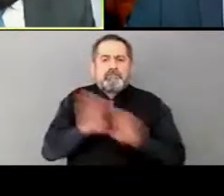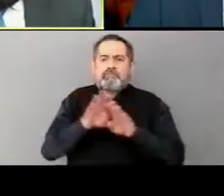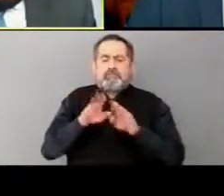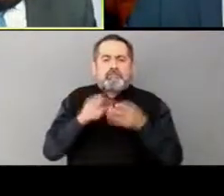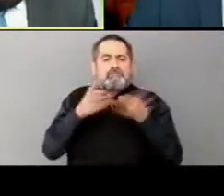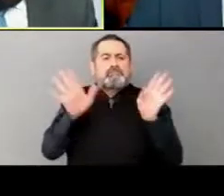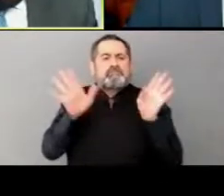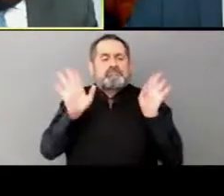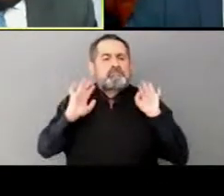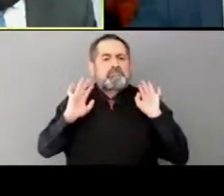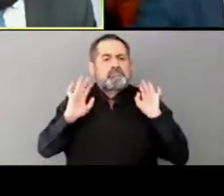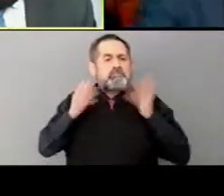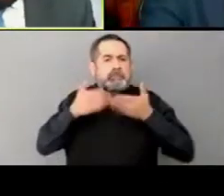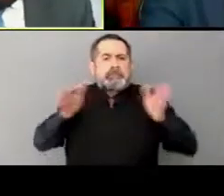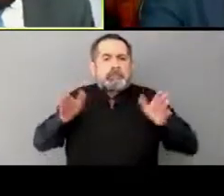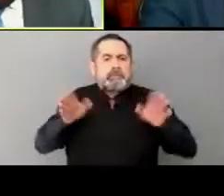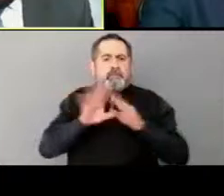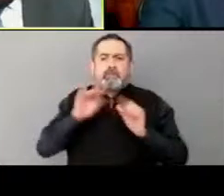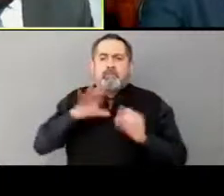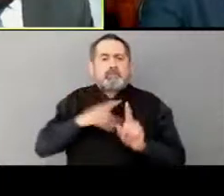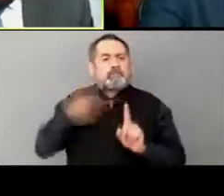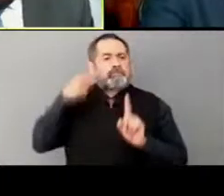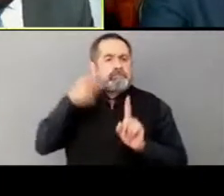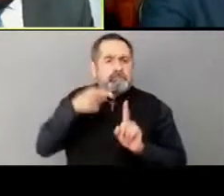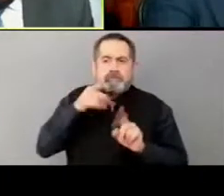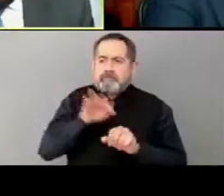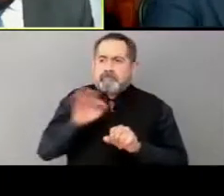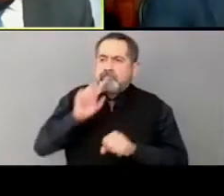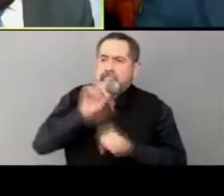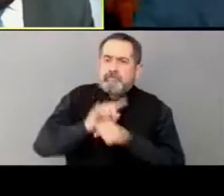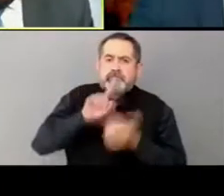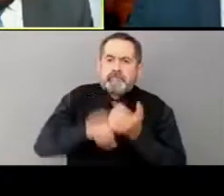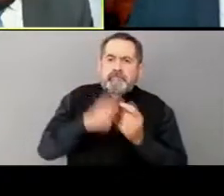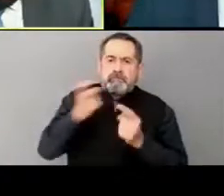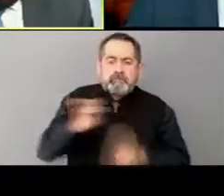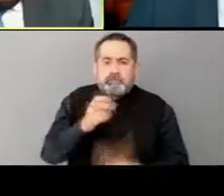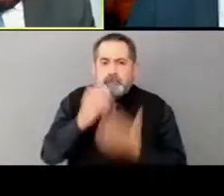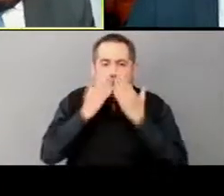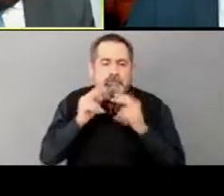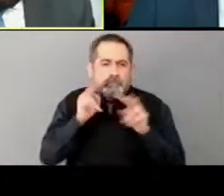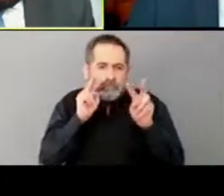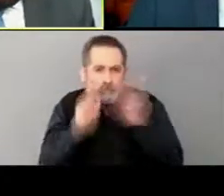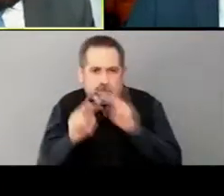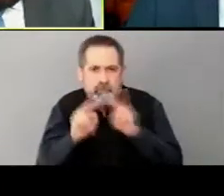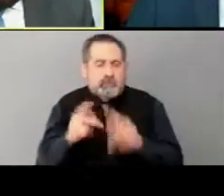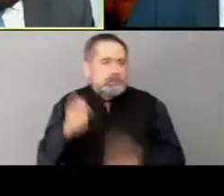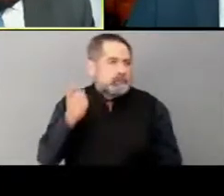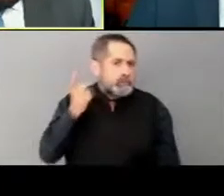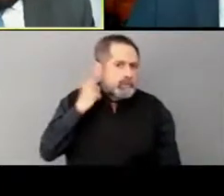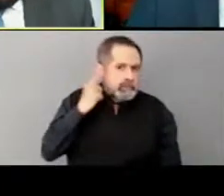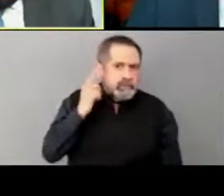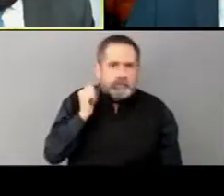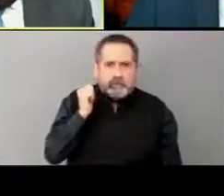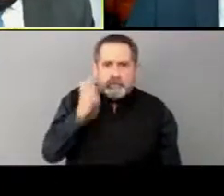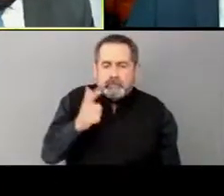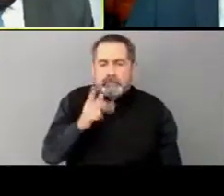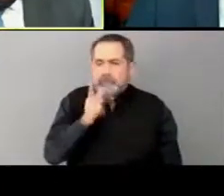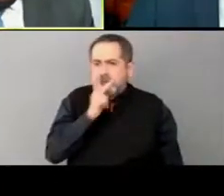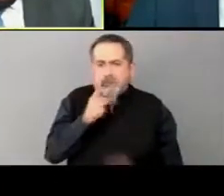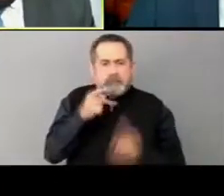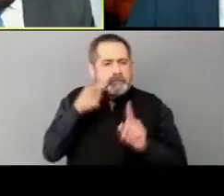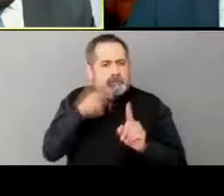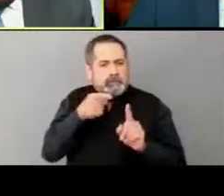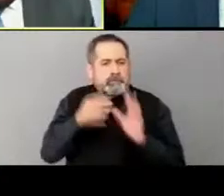genérico, además de que tampoco se advierte de manera auditiva ni visual alguna expresión o significado